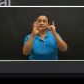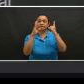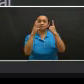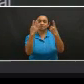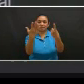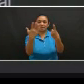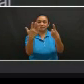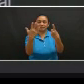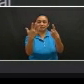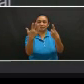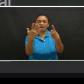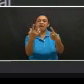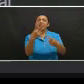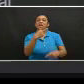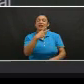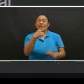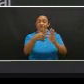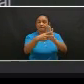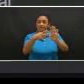y verso número